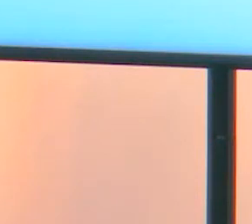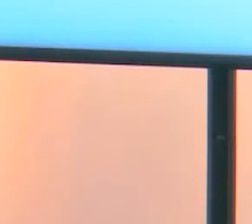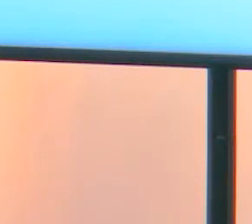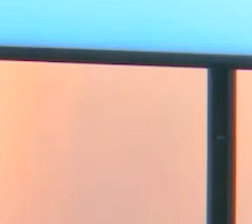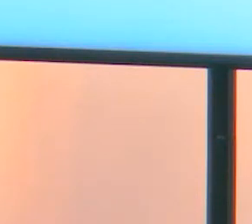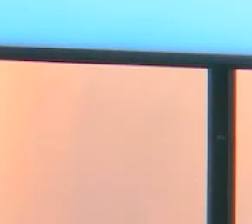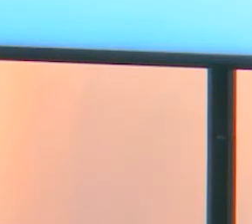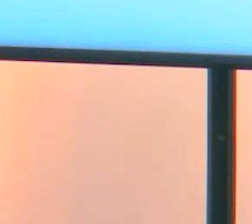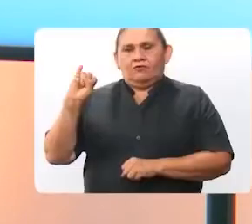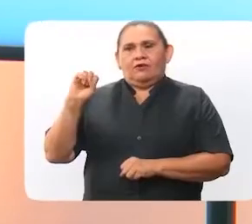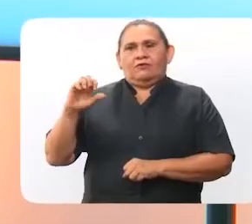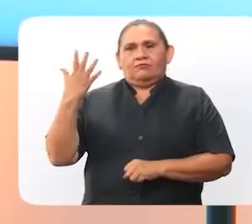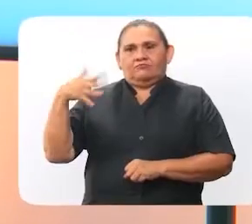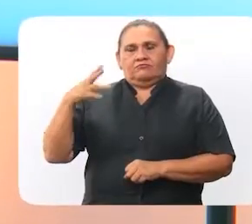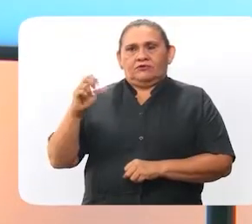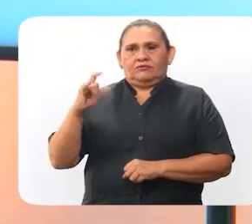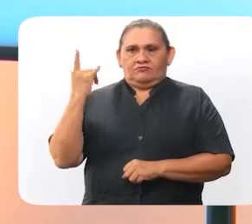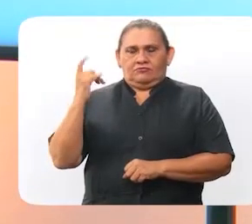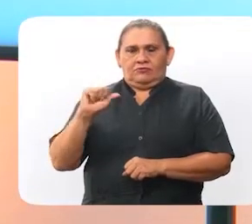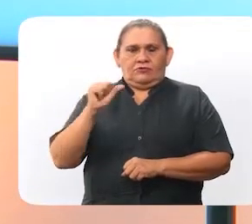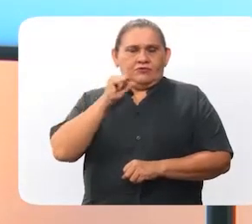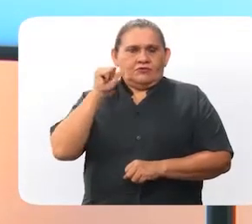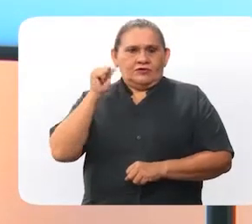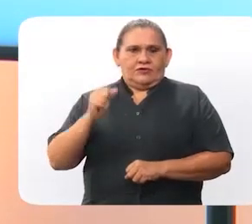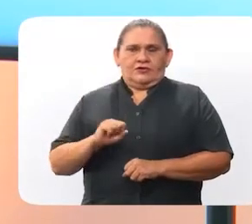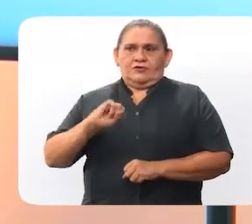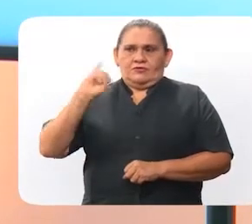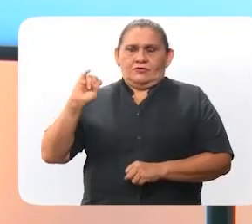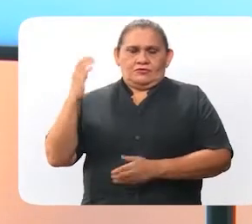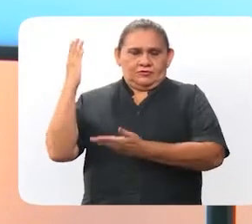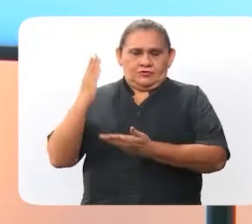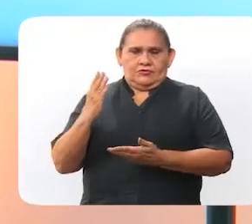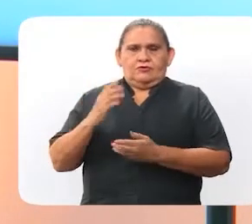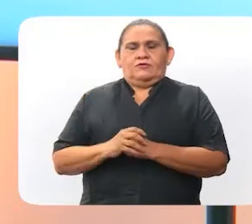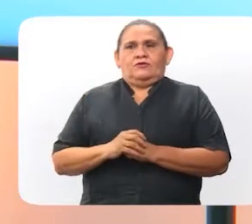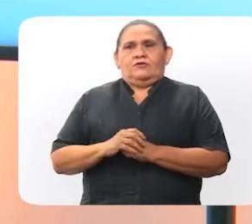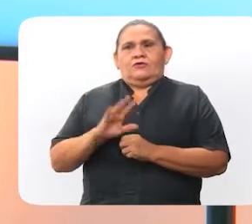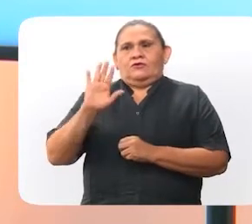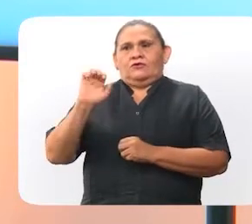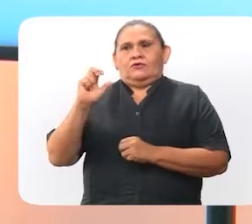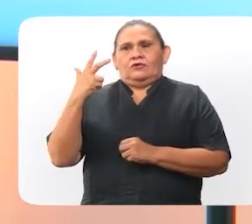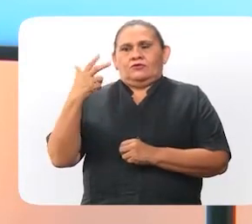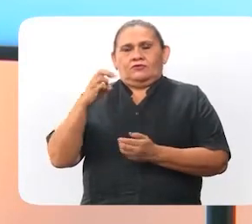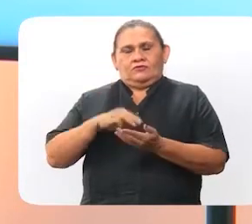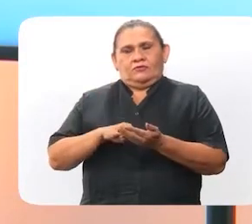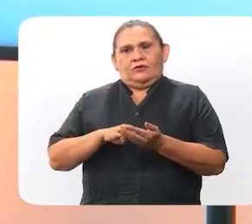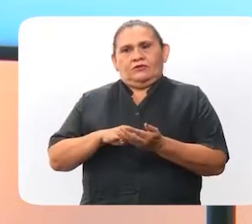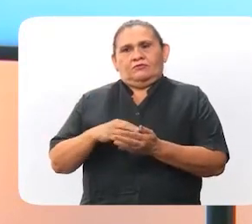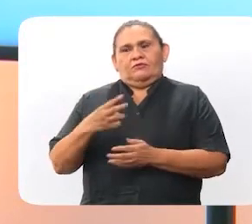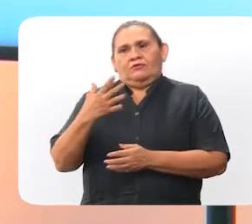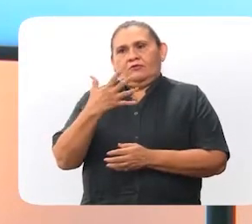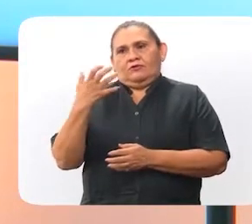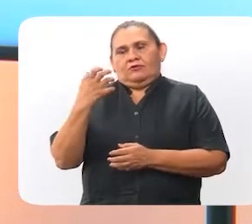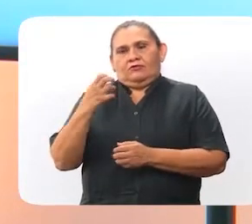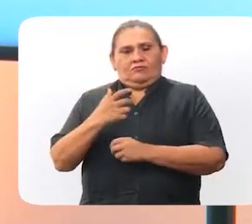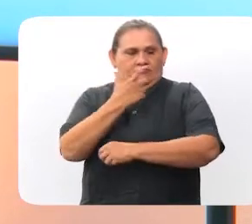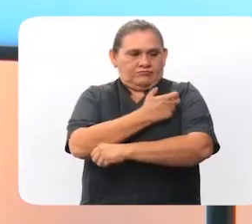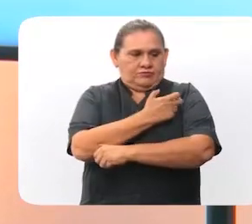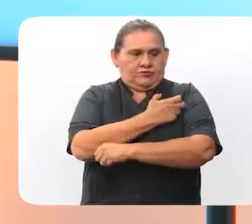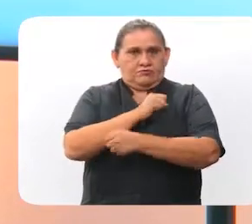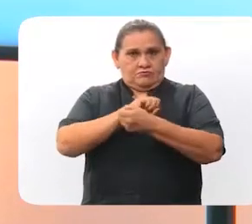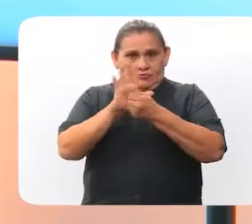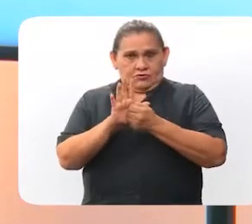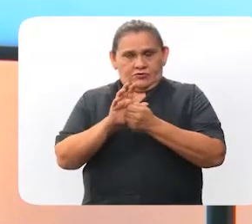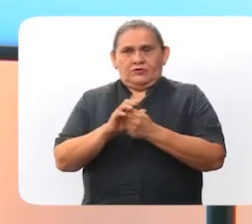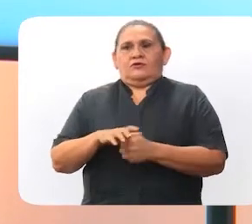jueves 15 de julio. Ayer, miércoles 14, llegó un nuevo lote de 58.500 dosis de vacunas contra el coronavirus, de las